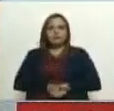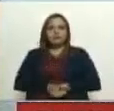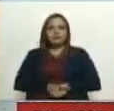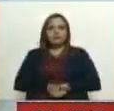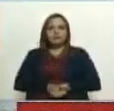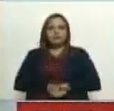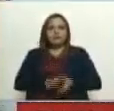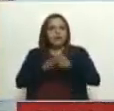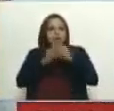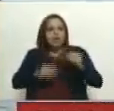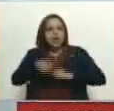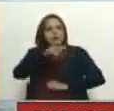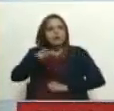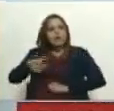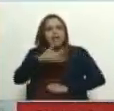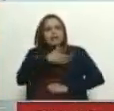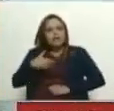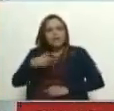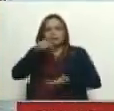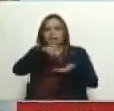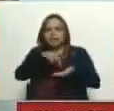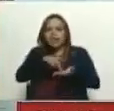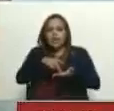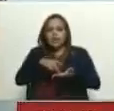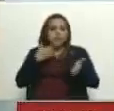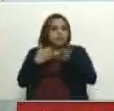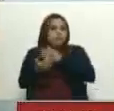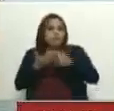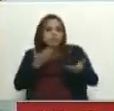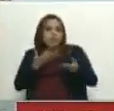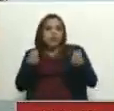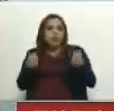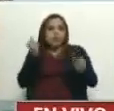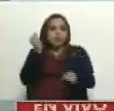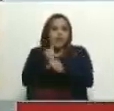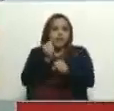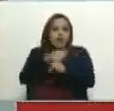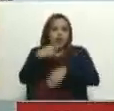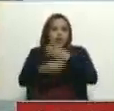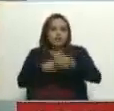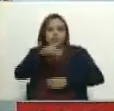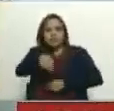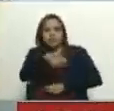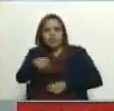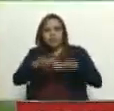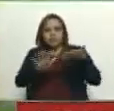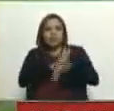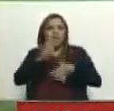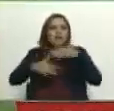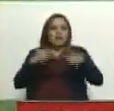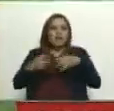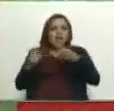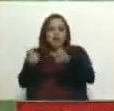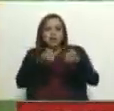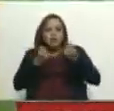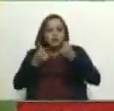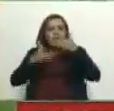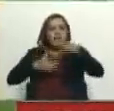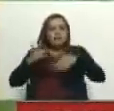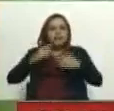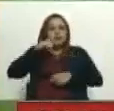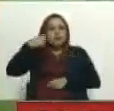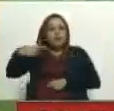Todos los actores, independientemente del trabajo que ejerzan, de la actividad económica, de la actividad